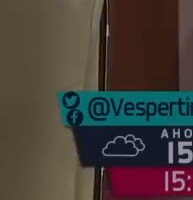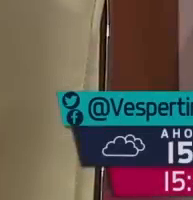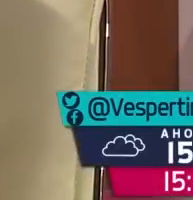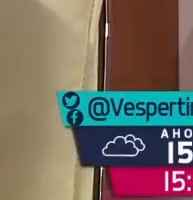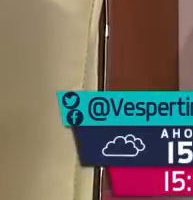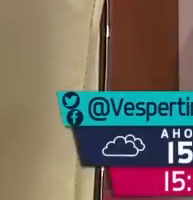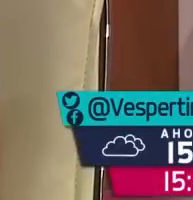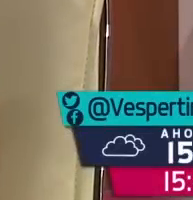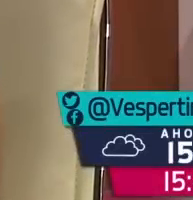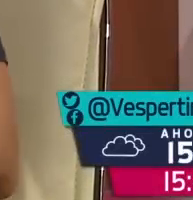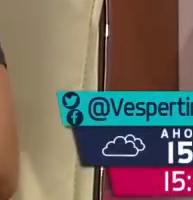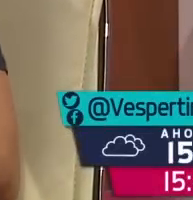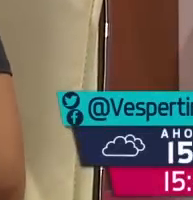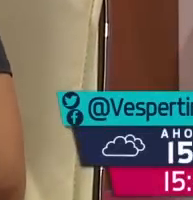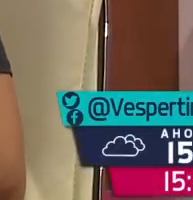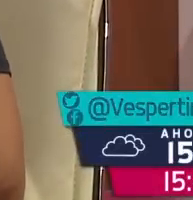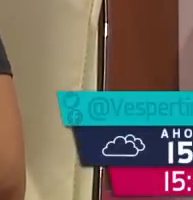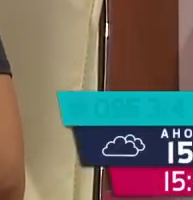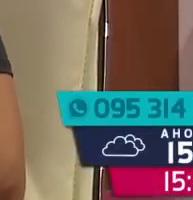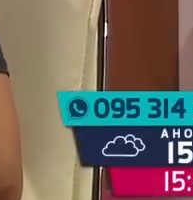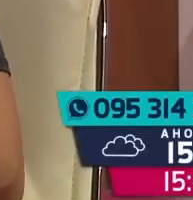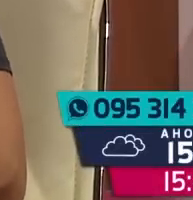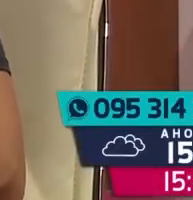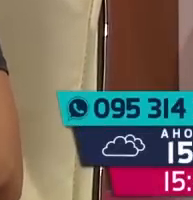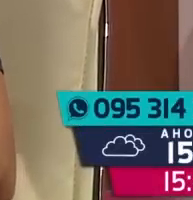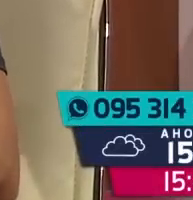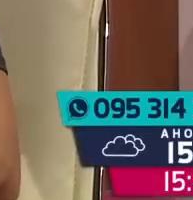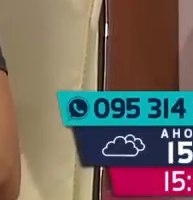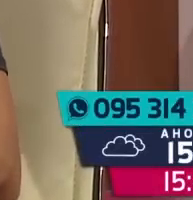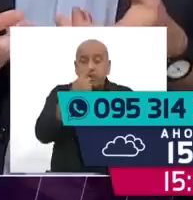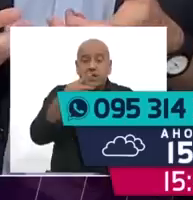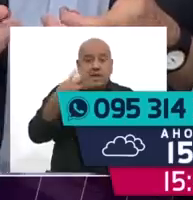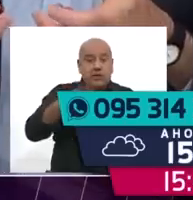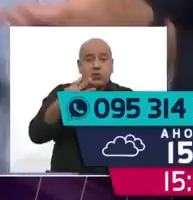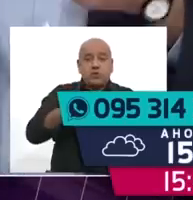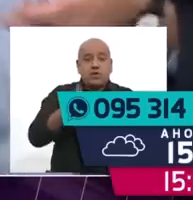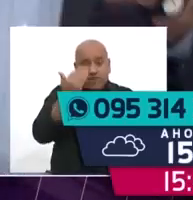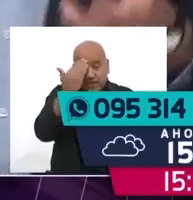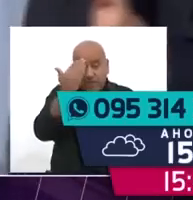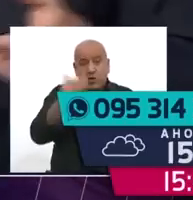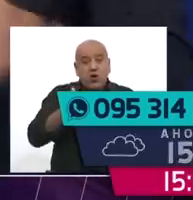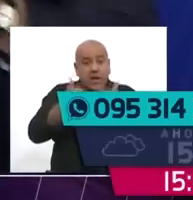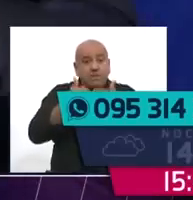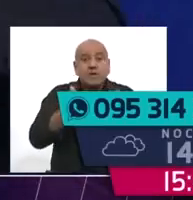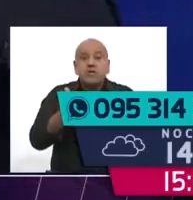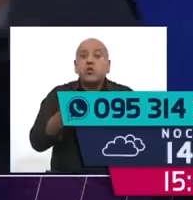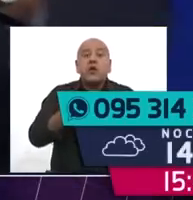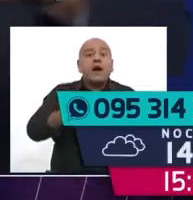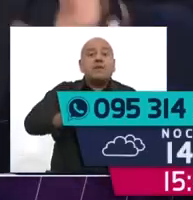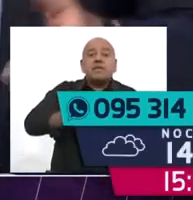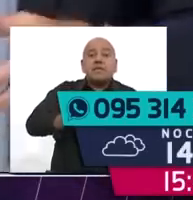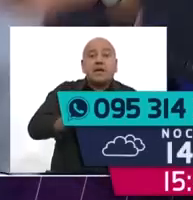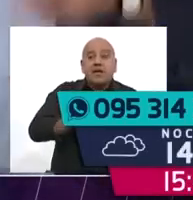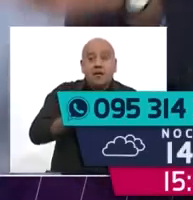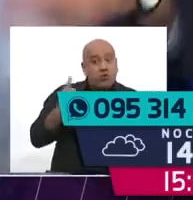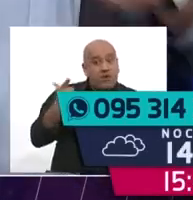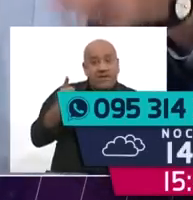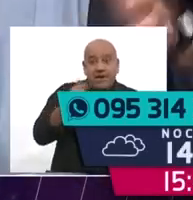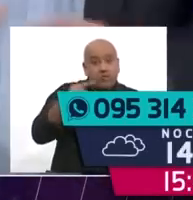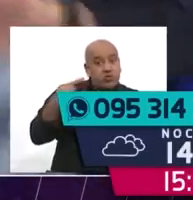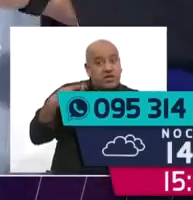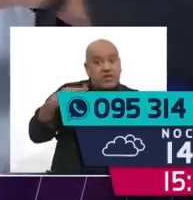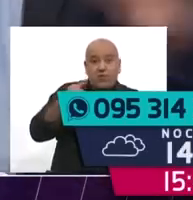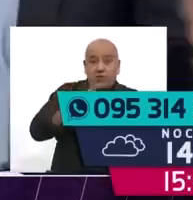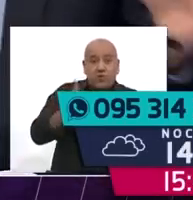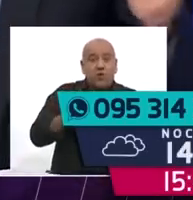una noche maravillosa en canal 4 se dio un debate histórico luego de 25 años tuvimos un debate de